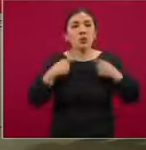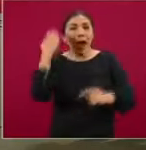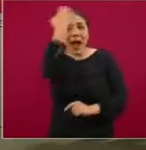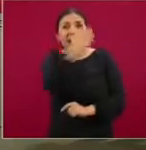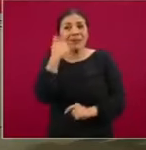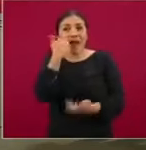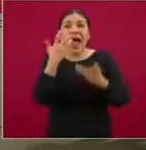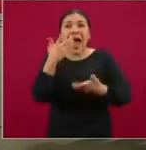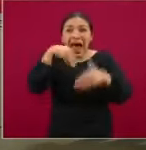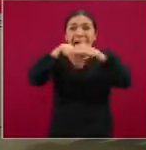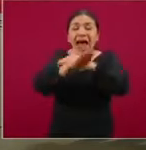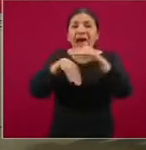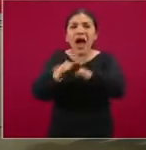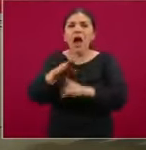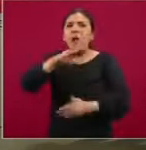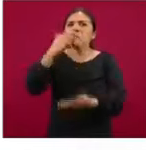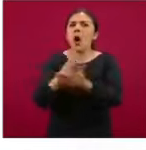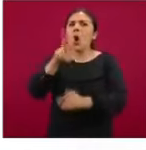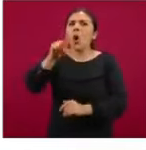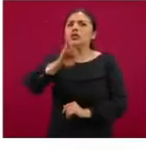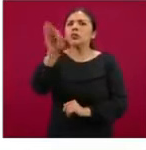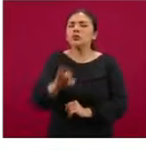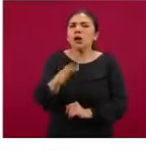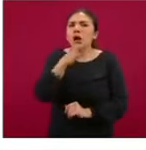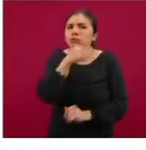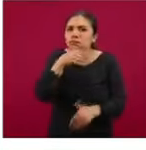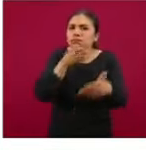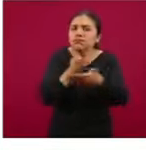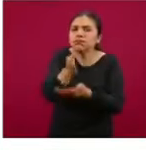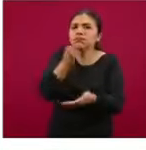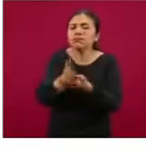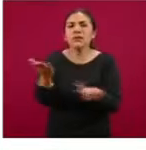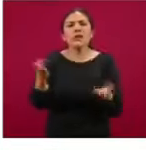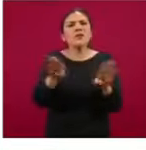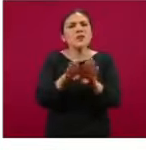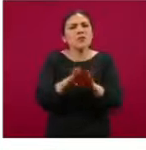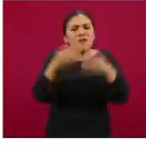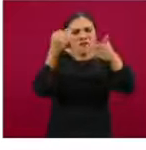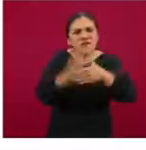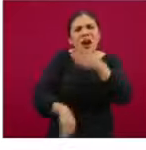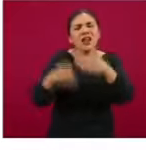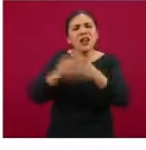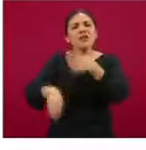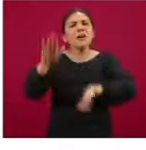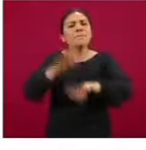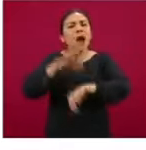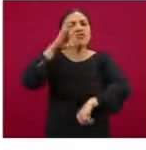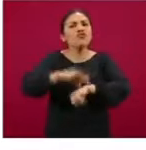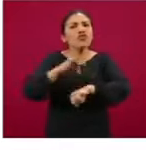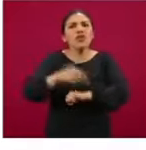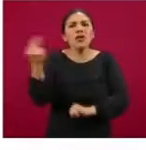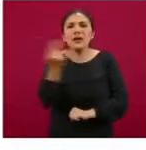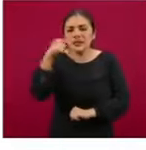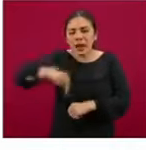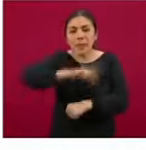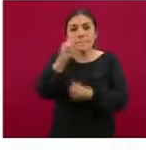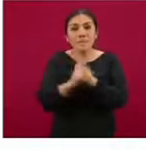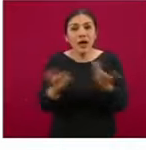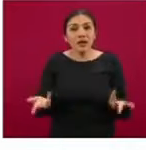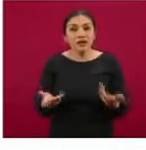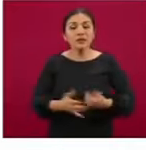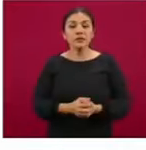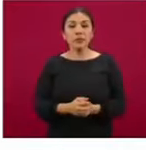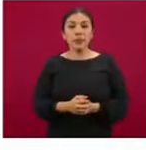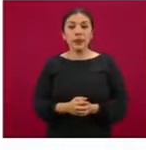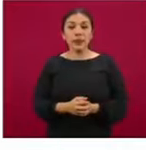siendo que de seguir con esta capacidad no lográbamos atender el déficit de miles de médicos que tenemos en nuestro país. Siguiente.